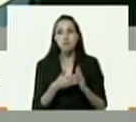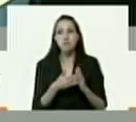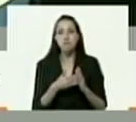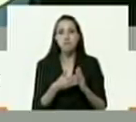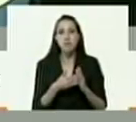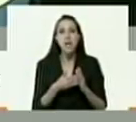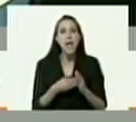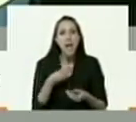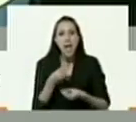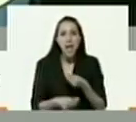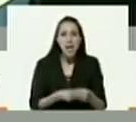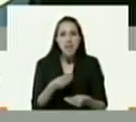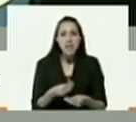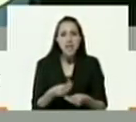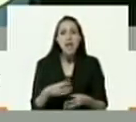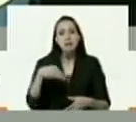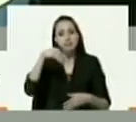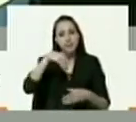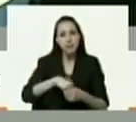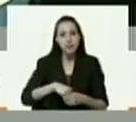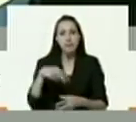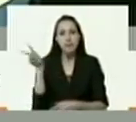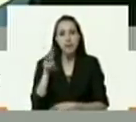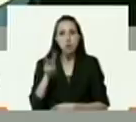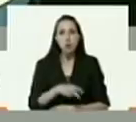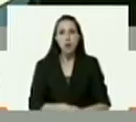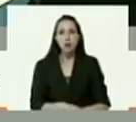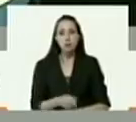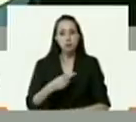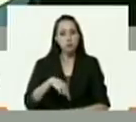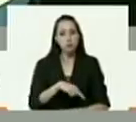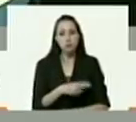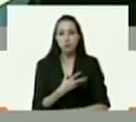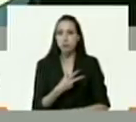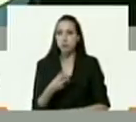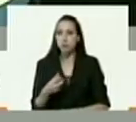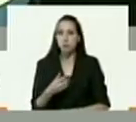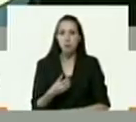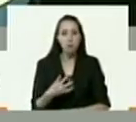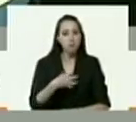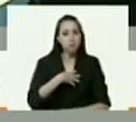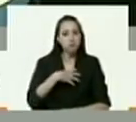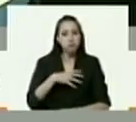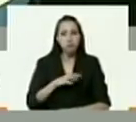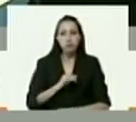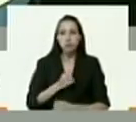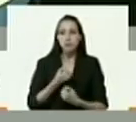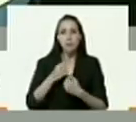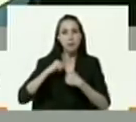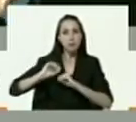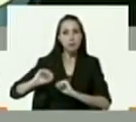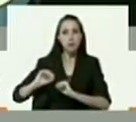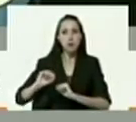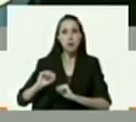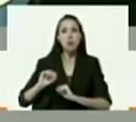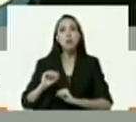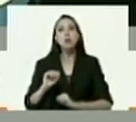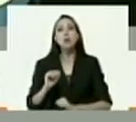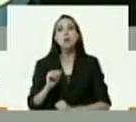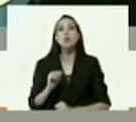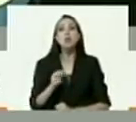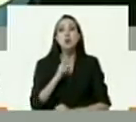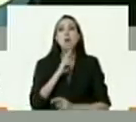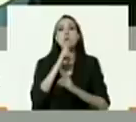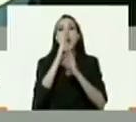pretendan intervenir en Venezuela. Nosotros no vamos a permitir ningún tipo de modalidad de intervención en Venezuela, y con eso